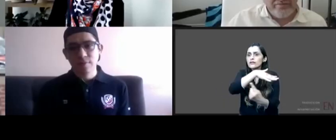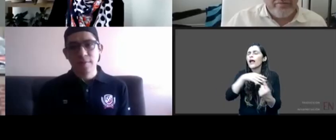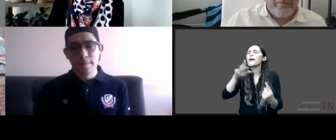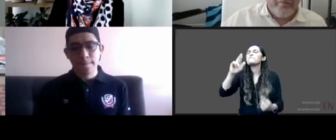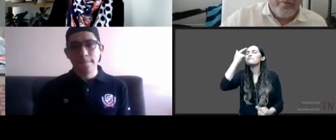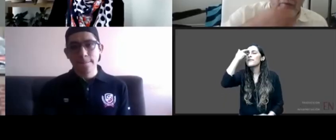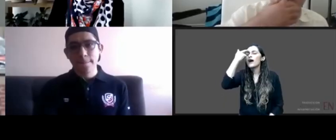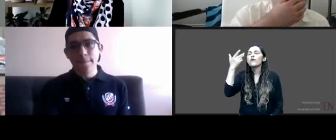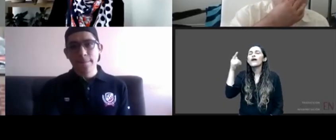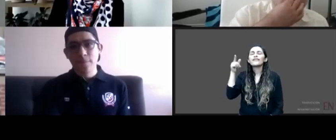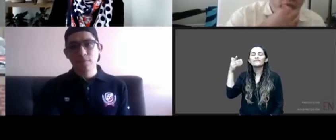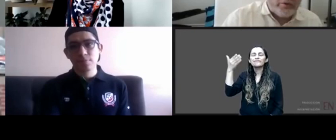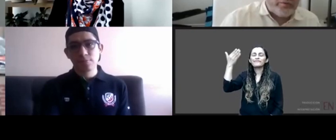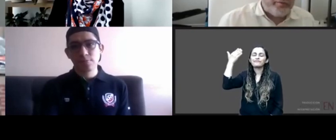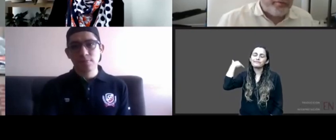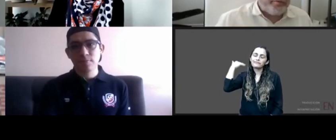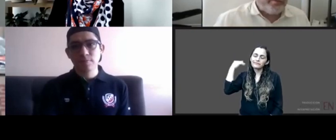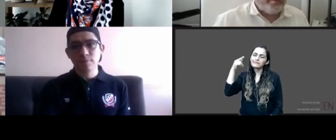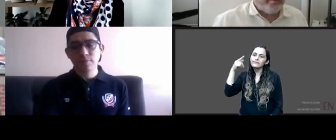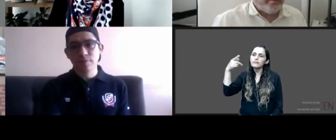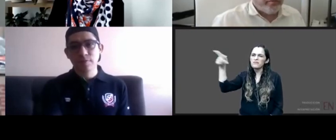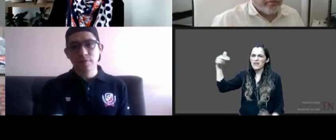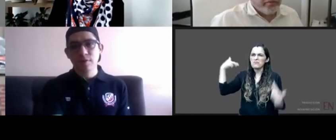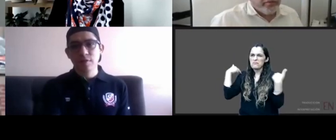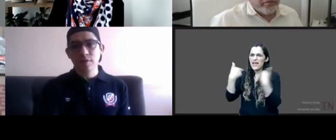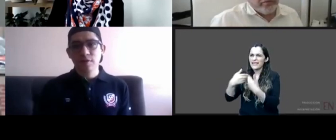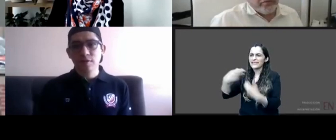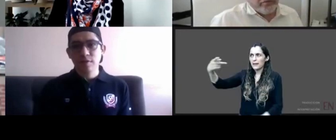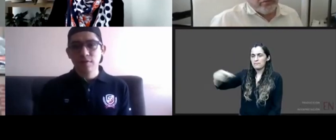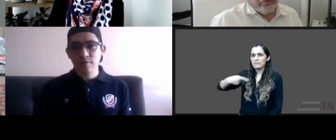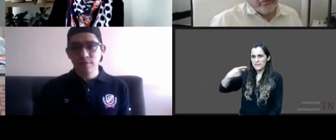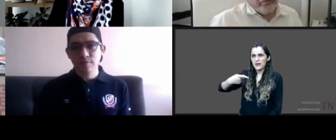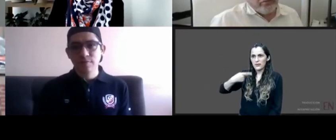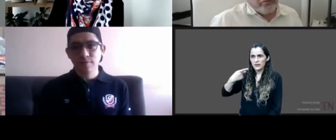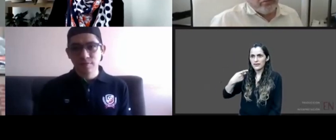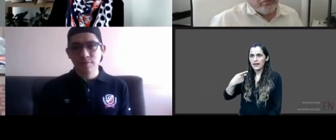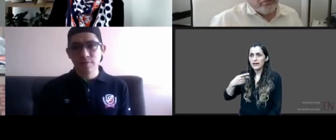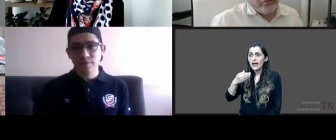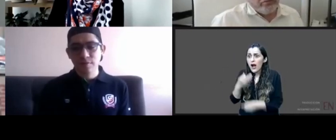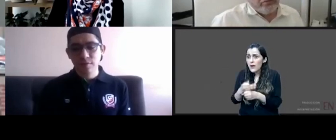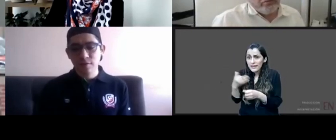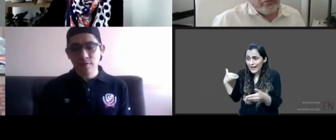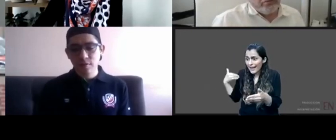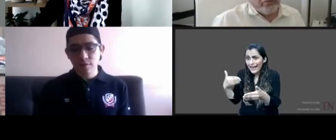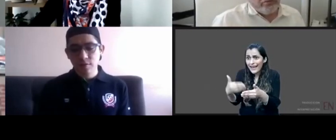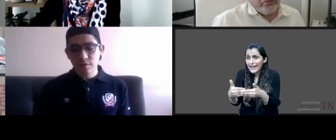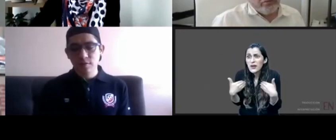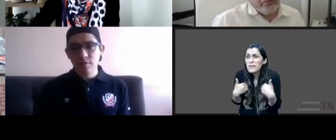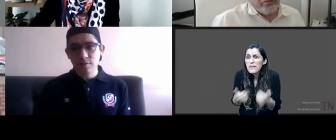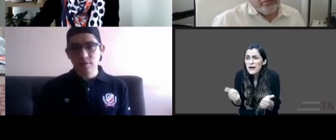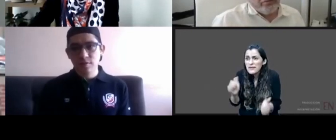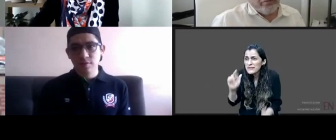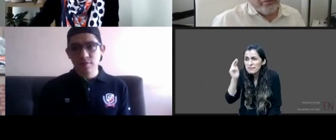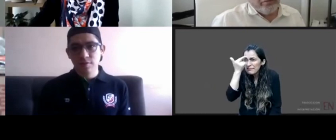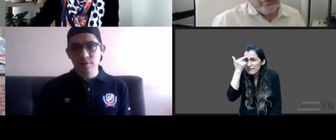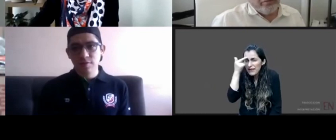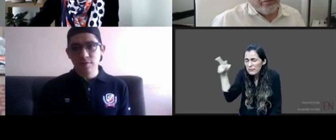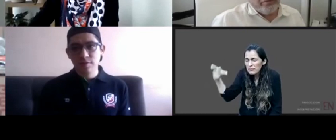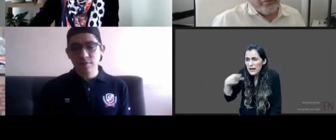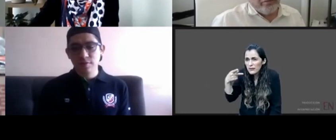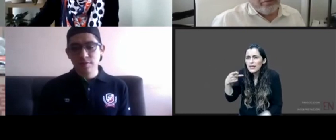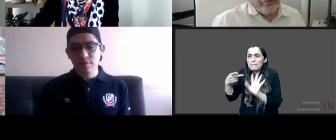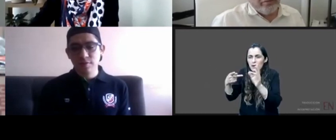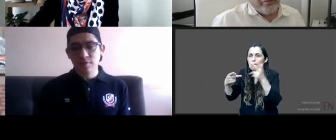que la maestra me hizo una pregunta que hasta ahora la verdad no entendí la pregunta y no me acuerdo. Entonces yo me quedé